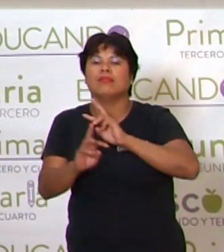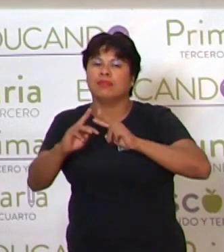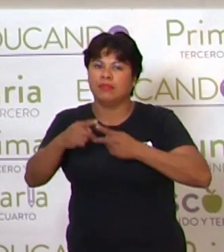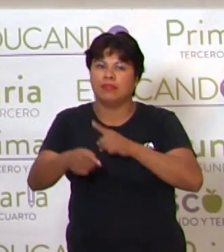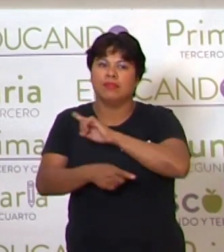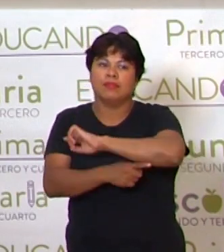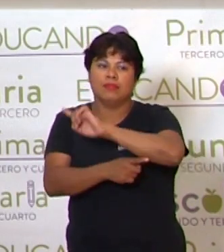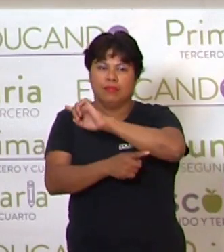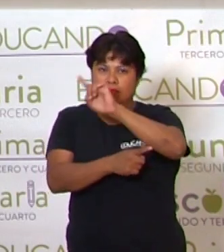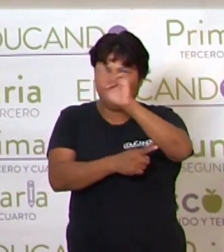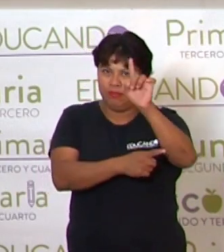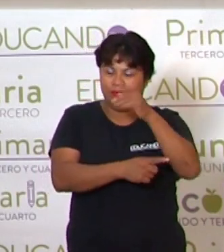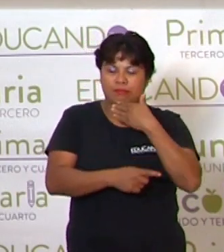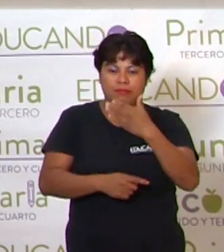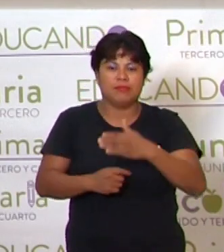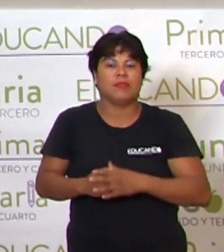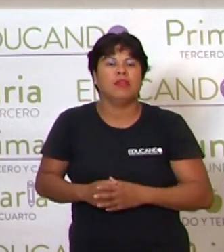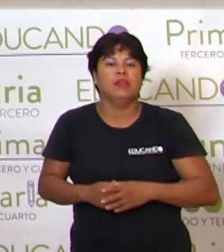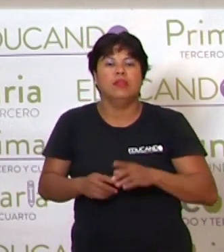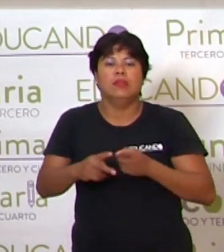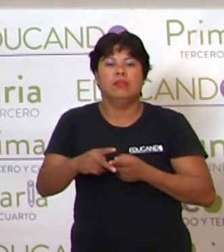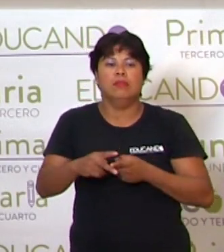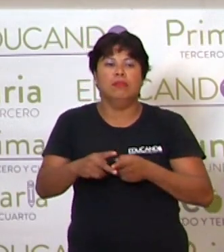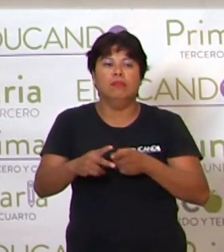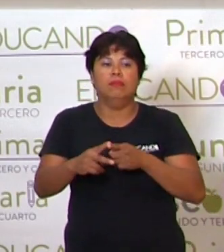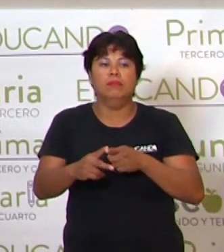reloj. Muy bien. Ángulo